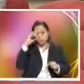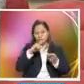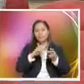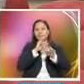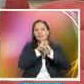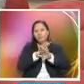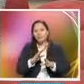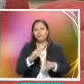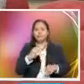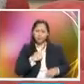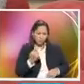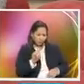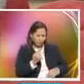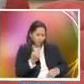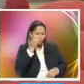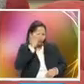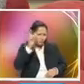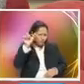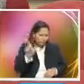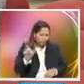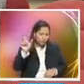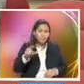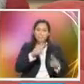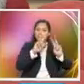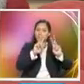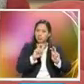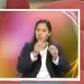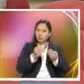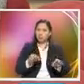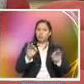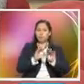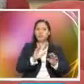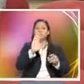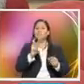que necesitan, específicamente en temas muy relevantes. Se les hizo un